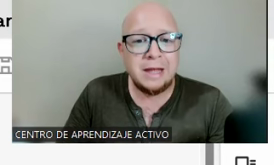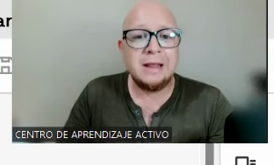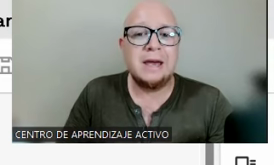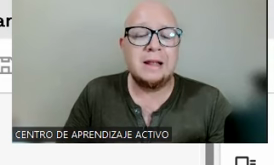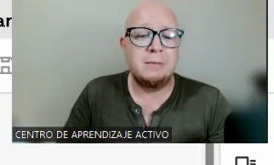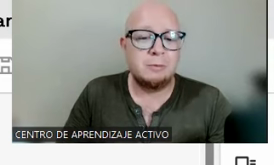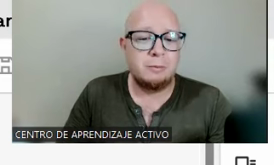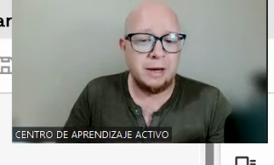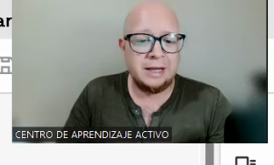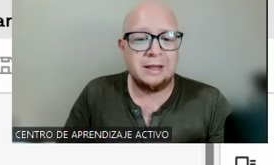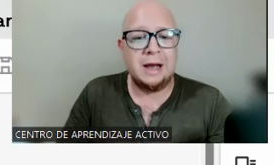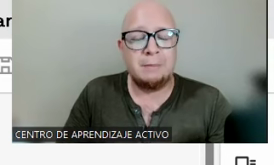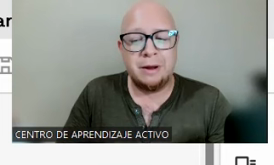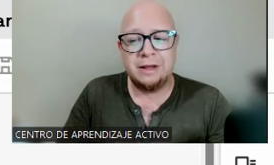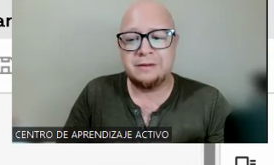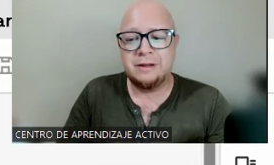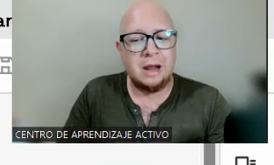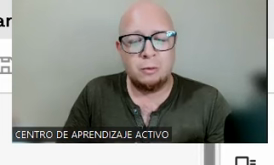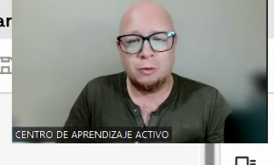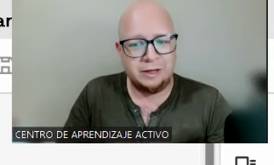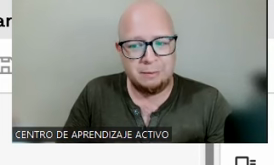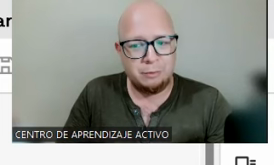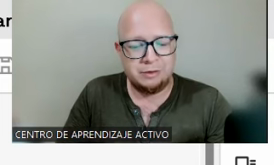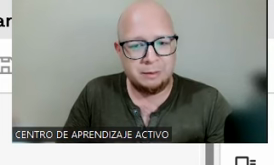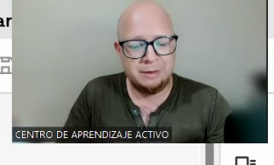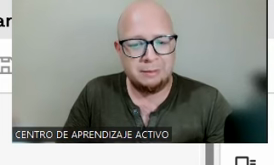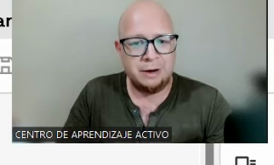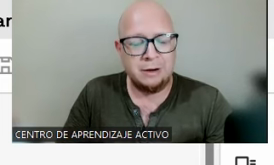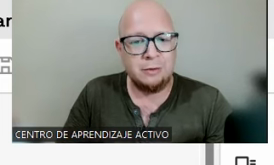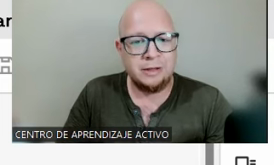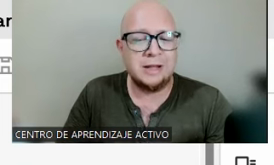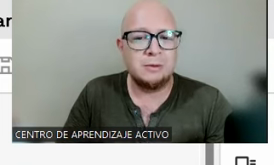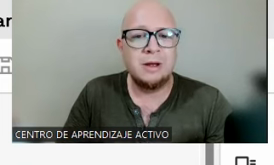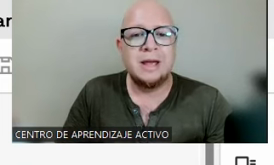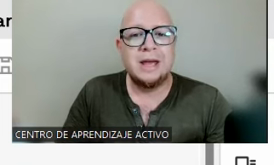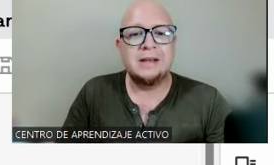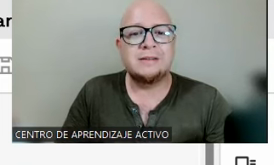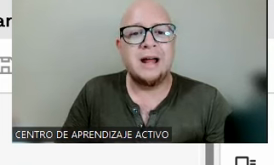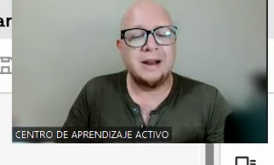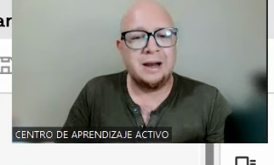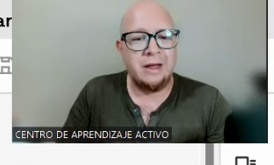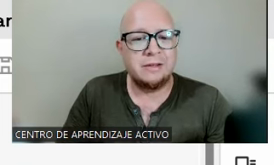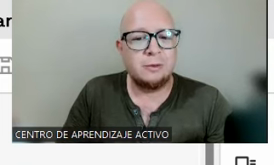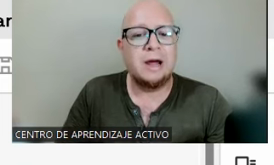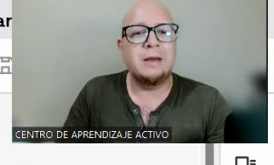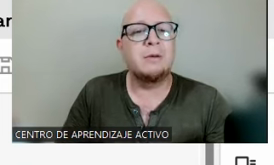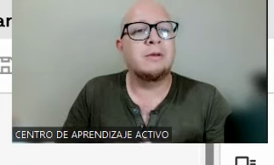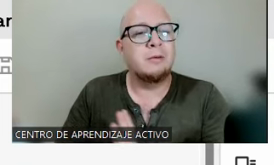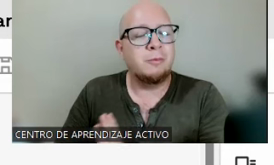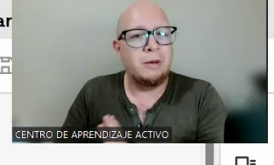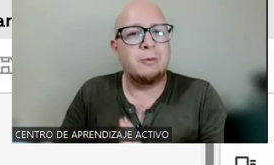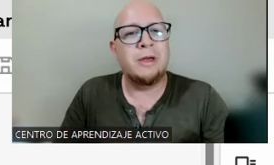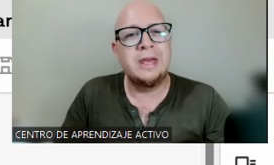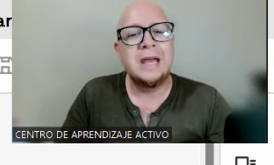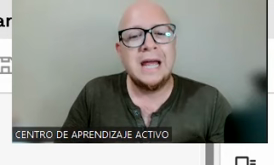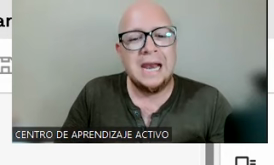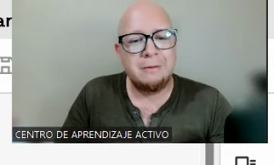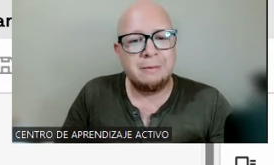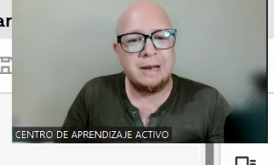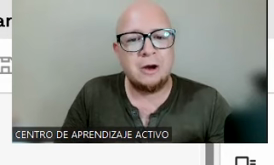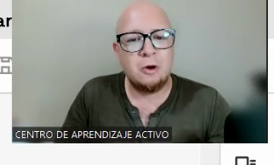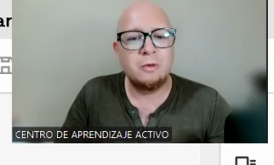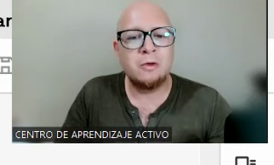También en el mismo paquete aparecen algunos ejemplos simplemente para ir conectando esta realidad escolar. Y bueno, tenemos por ejemplo aquí